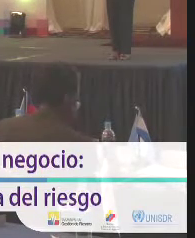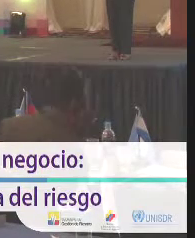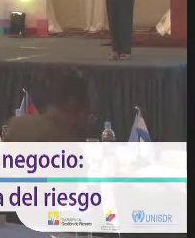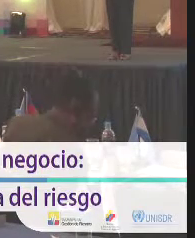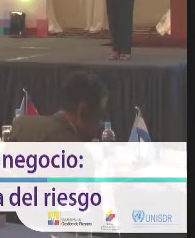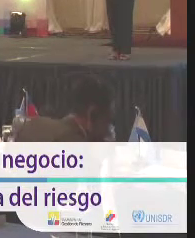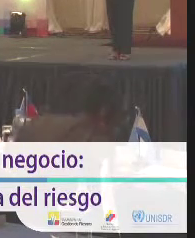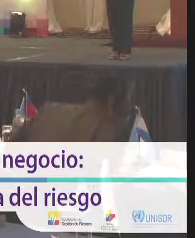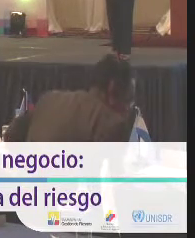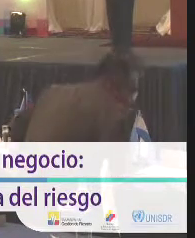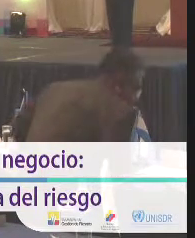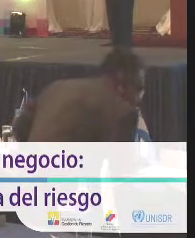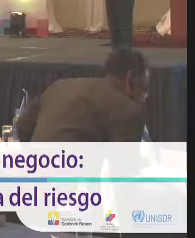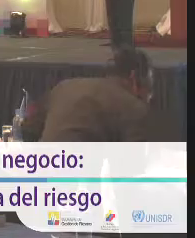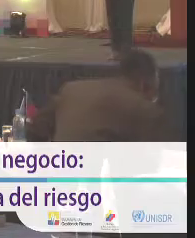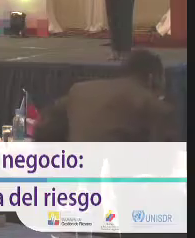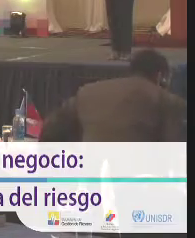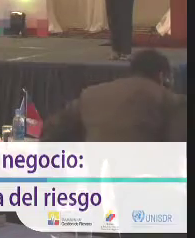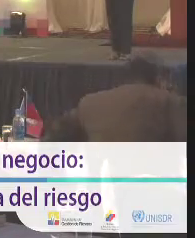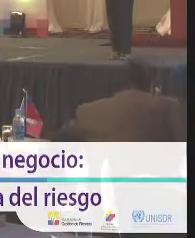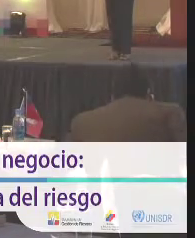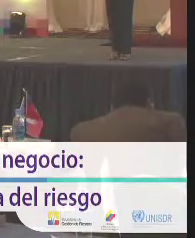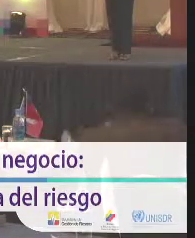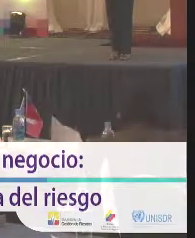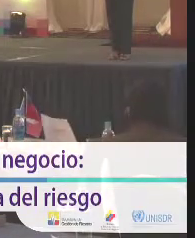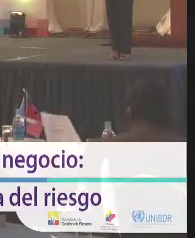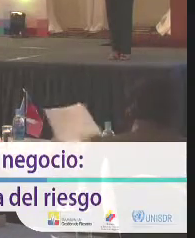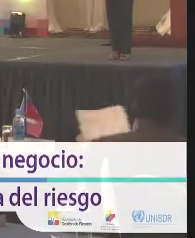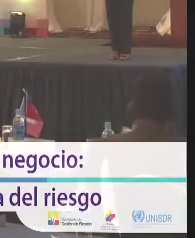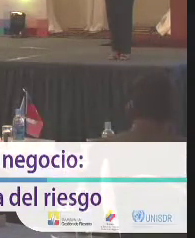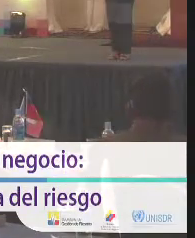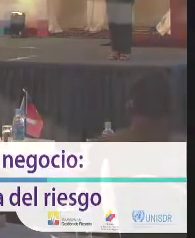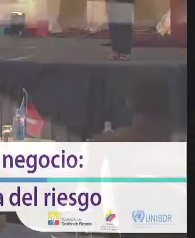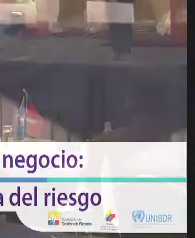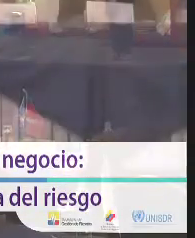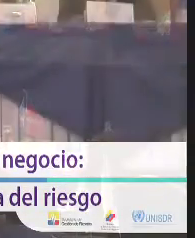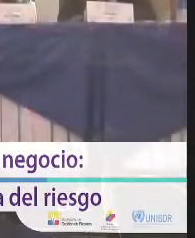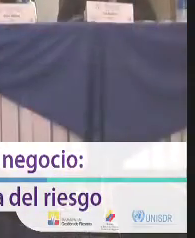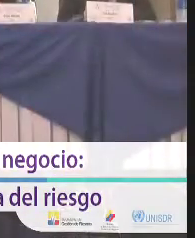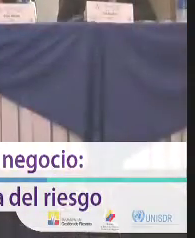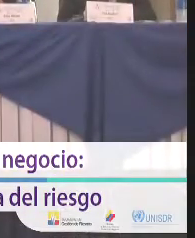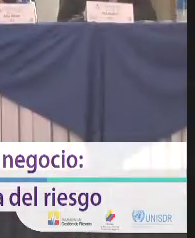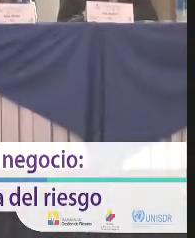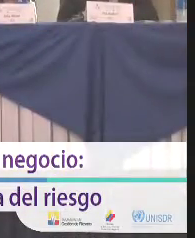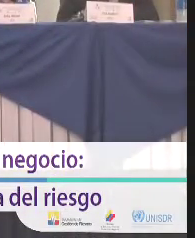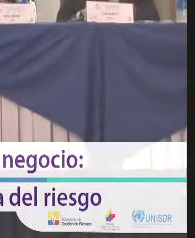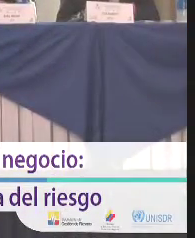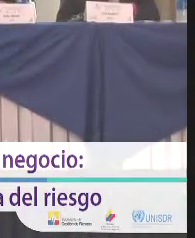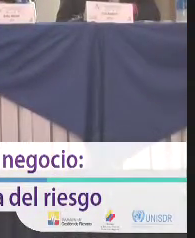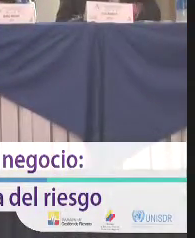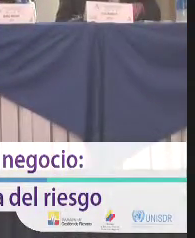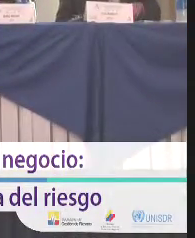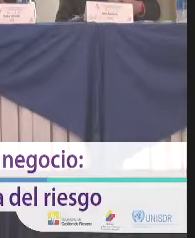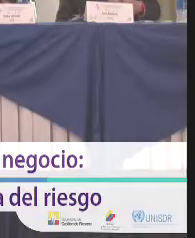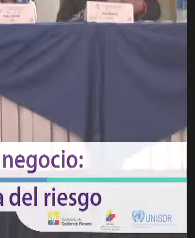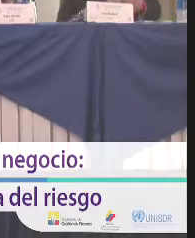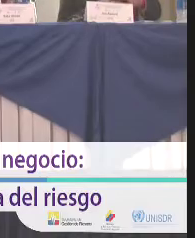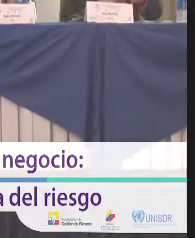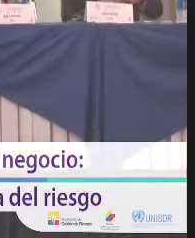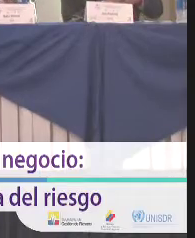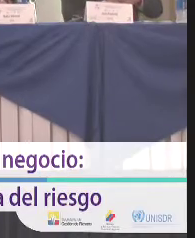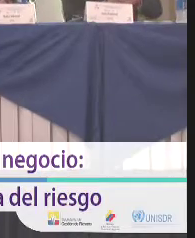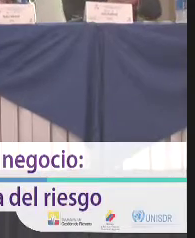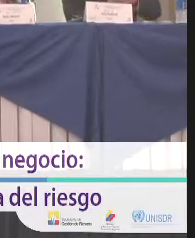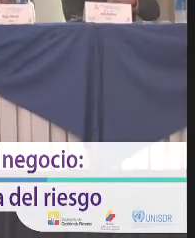idiomas. Vamos a tener español e inglés. Por favor, si alguien necesita el aparato, aproveche para